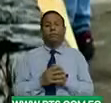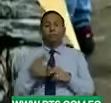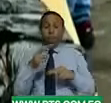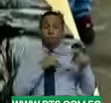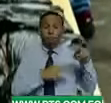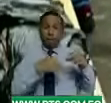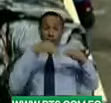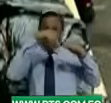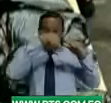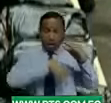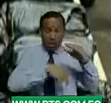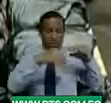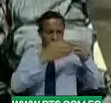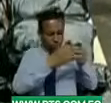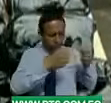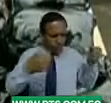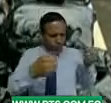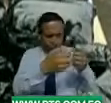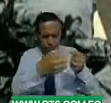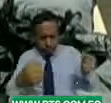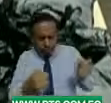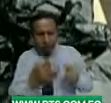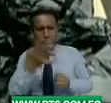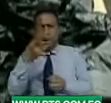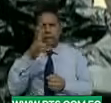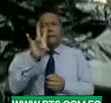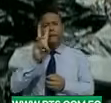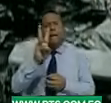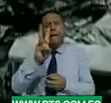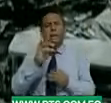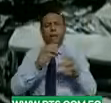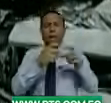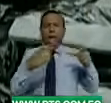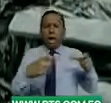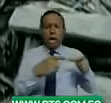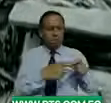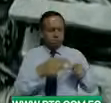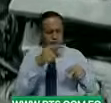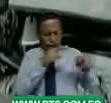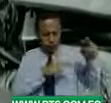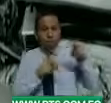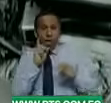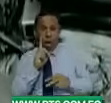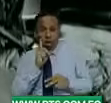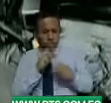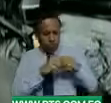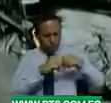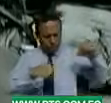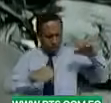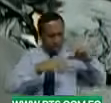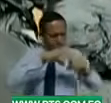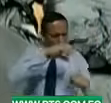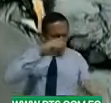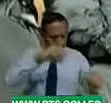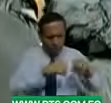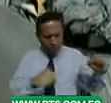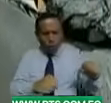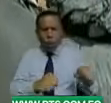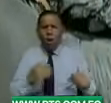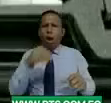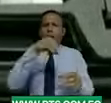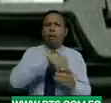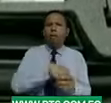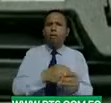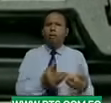encontraron 16 cajas embaladas de color negro. Al romper los plásticos, todas contenían pistolas con sus respectivas alimentadoras.